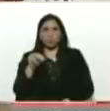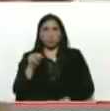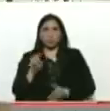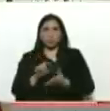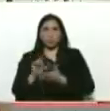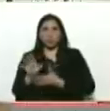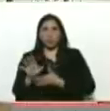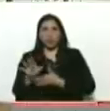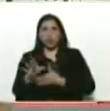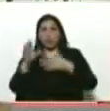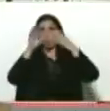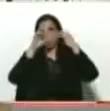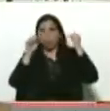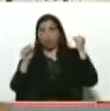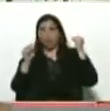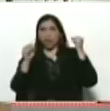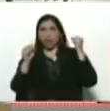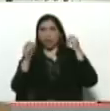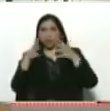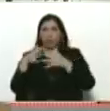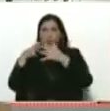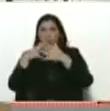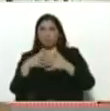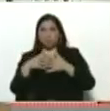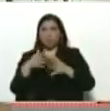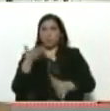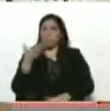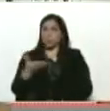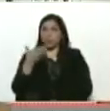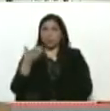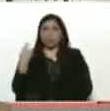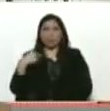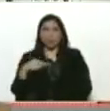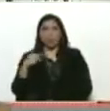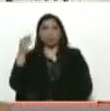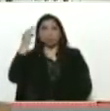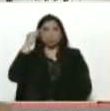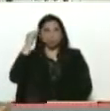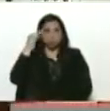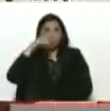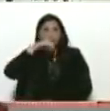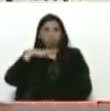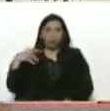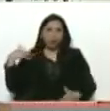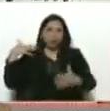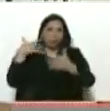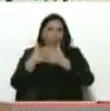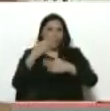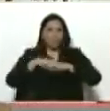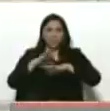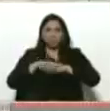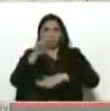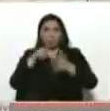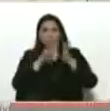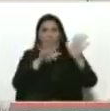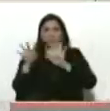de Estados Unidos. Un recuento, porque es importante tener la memoria histórica.